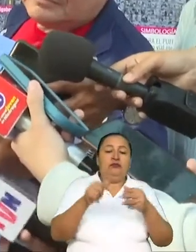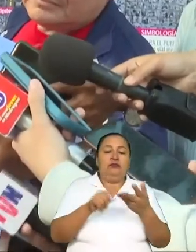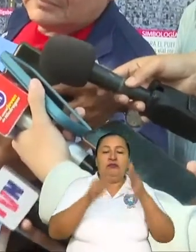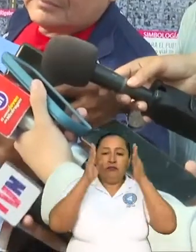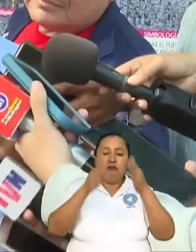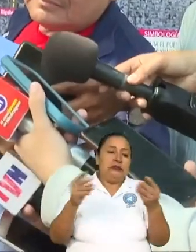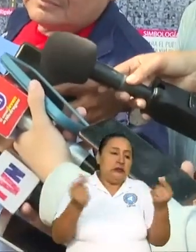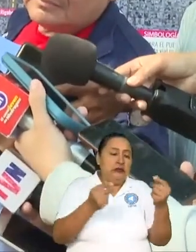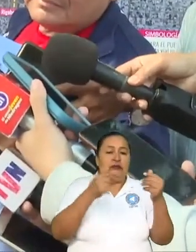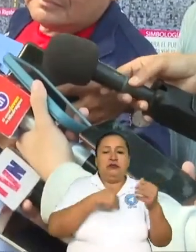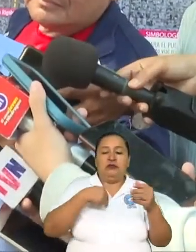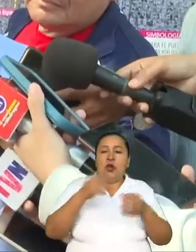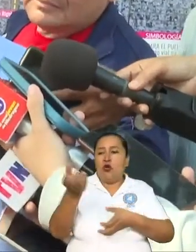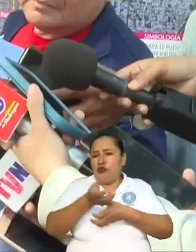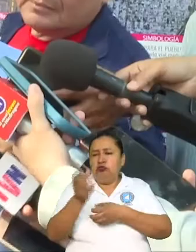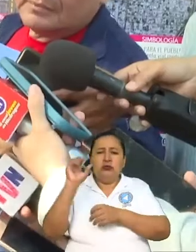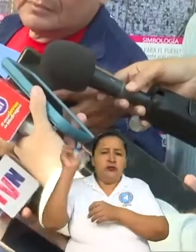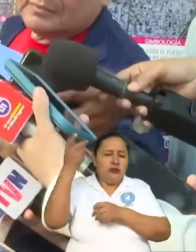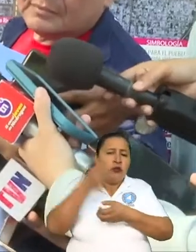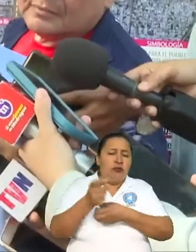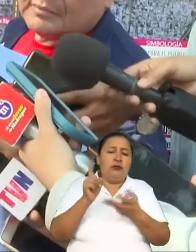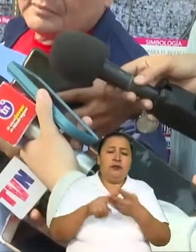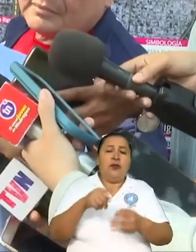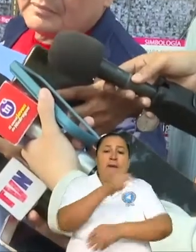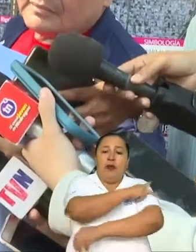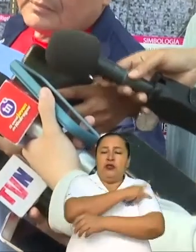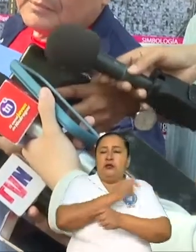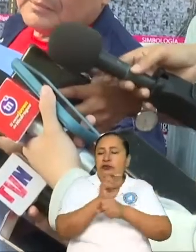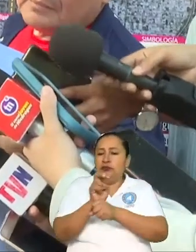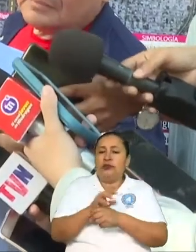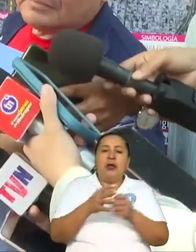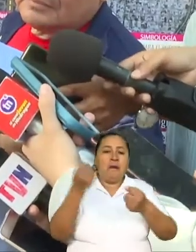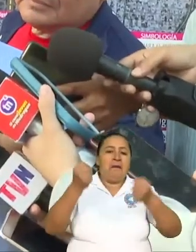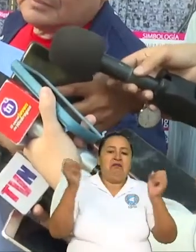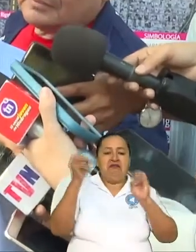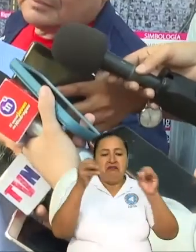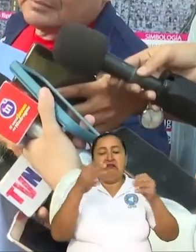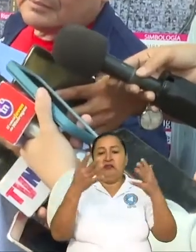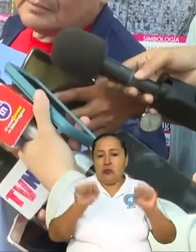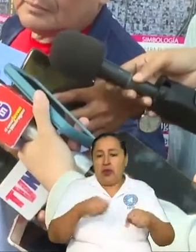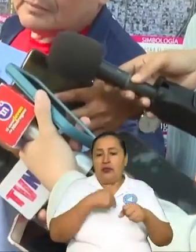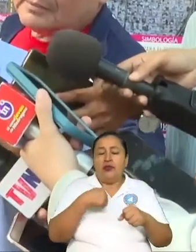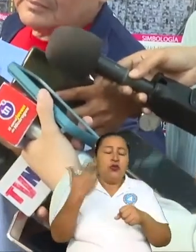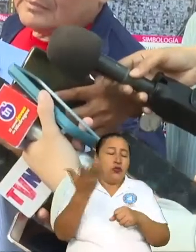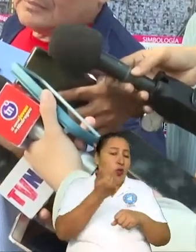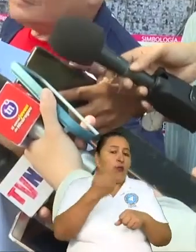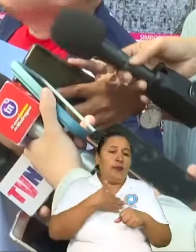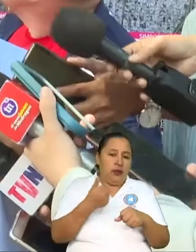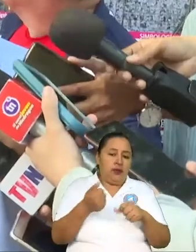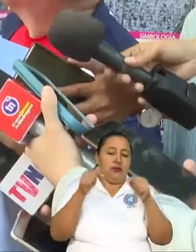de emergencia, servicios de bomberos, servicios de patrullaje policial, recolección de basura. O sea, realmente todos los servicios mejoran.